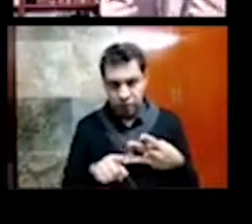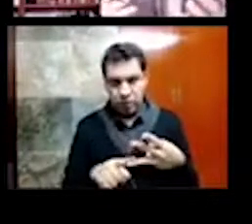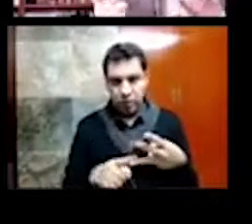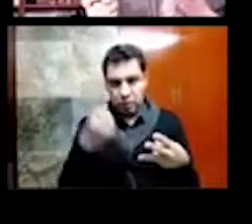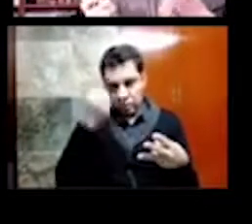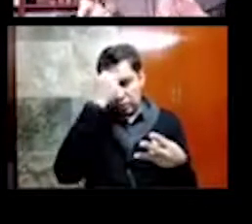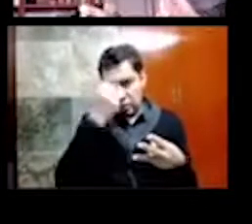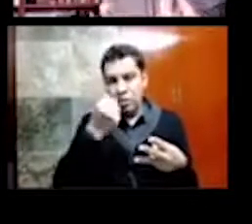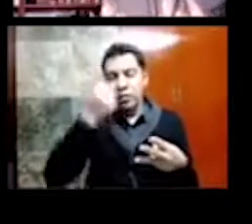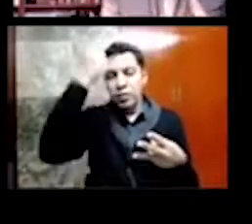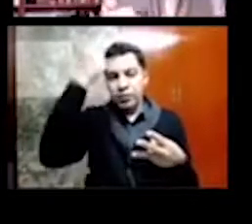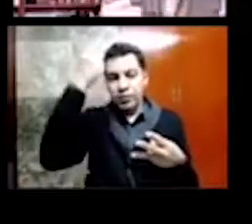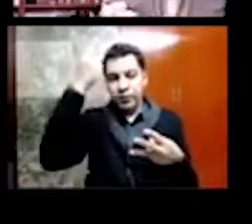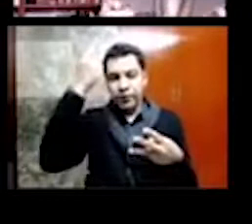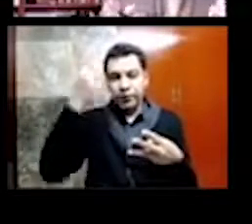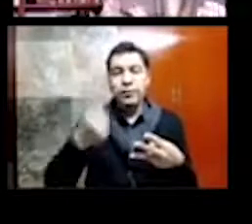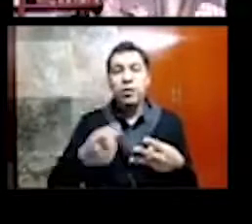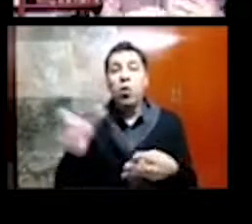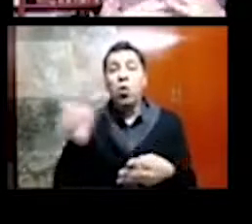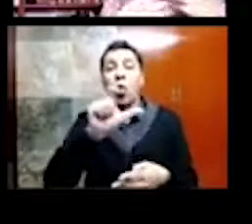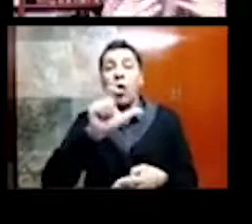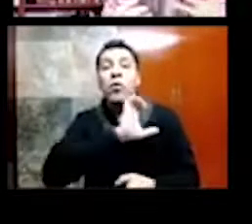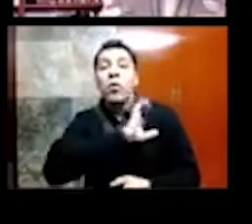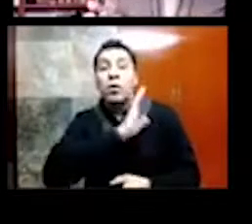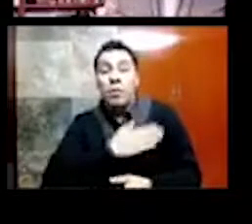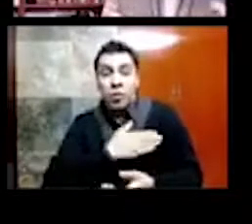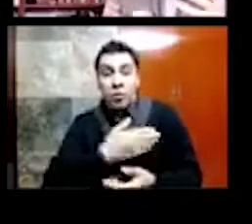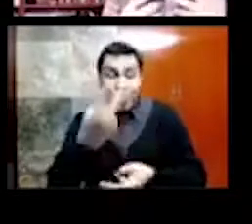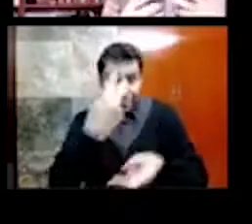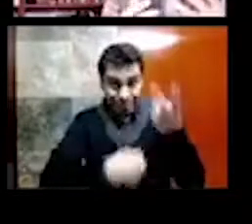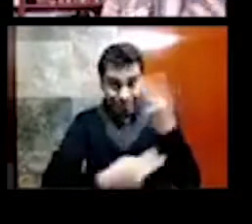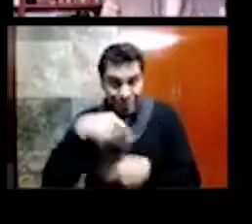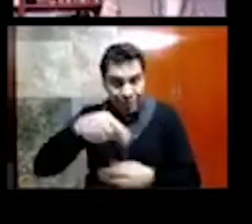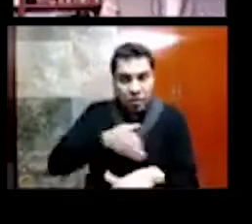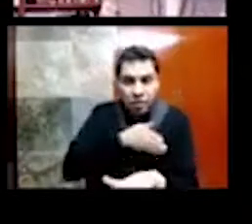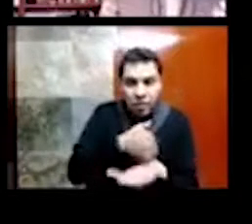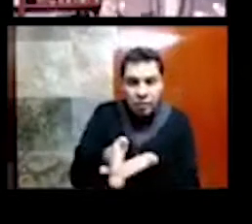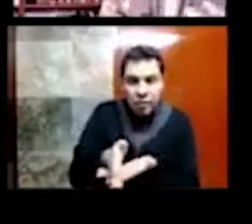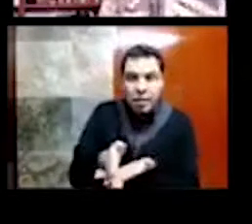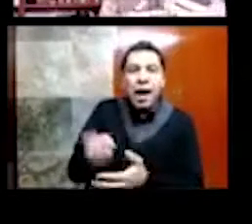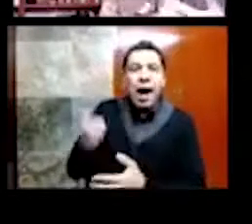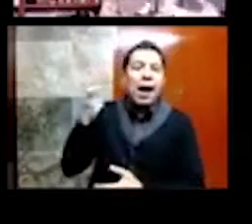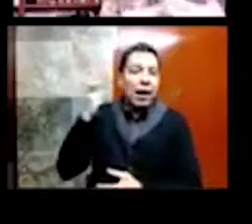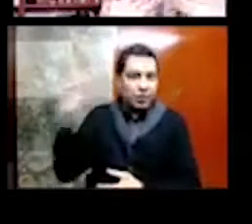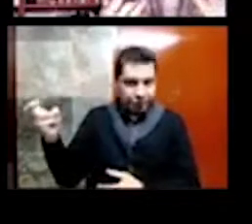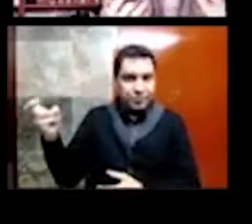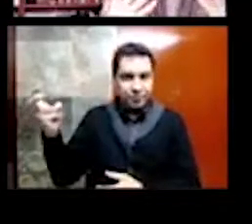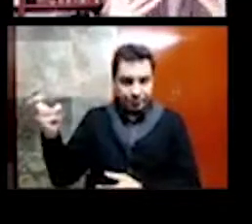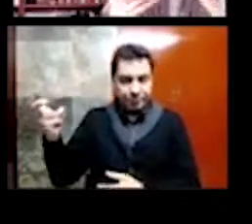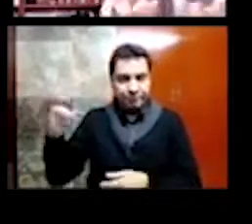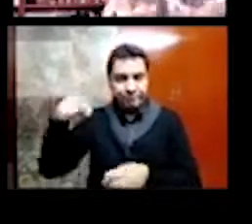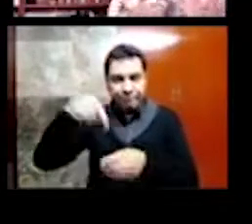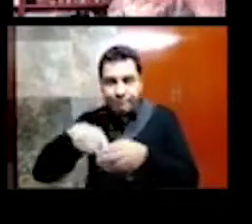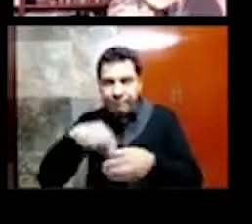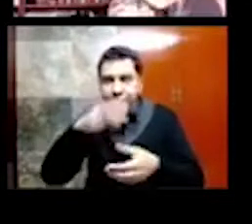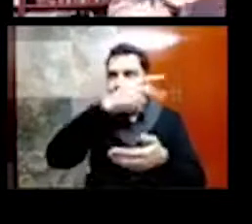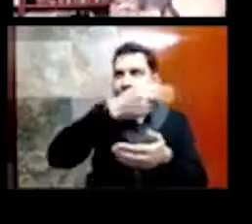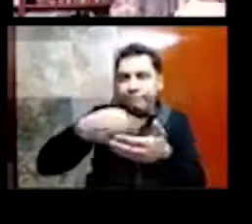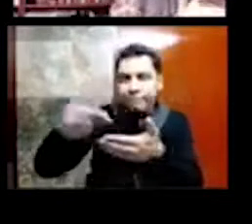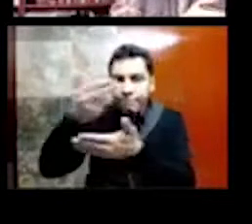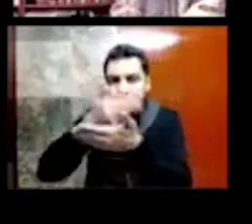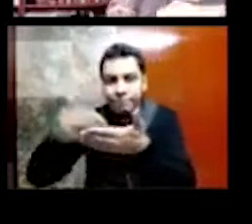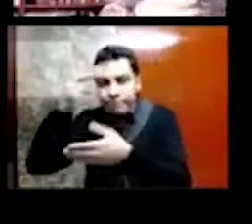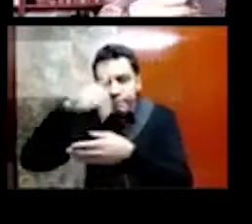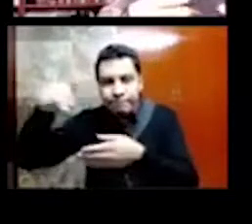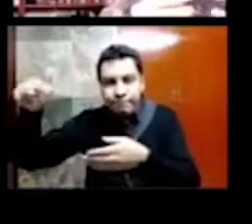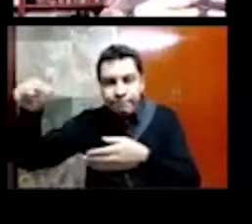insisto, la ciudad que vieron los europeos y que no existe arqueológicamente. está desentrañando un ancestro de esta